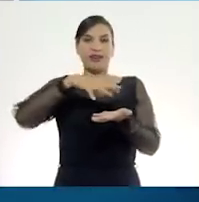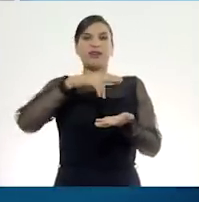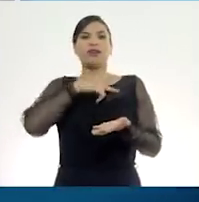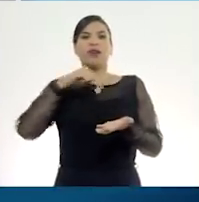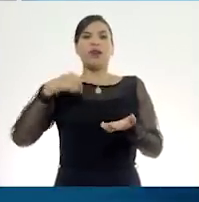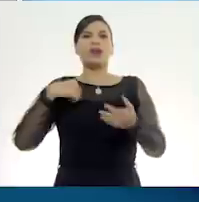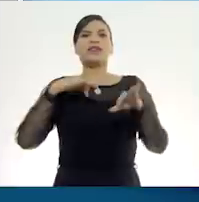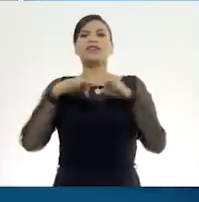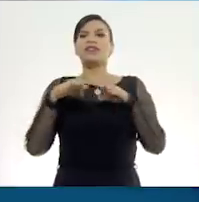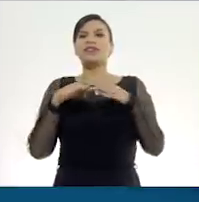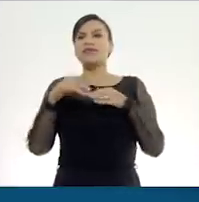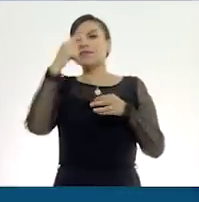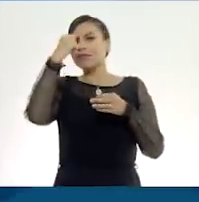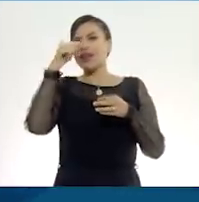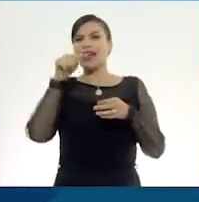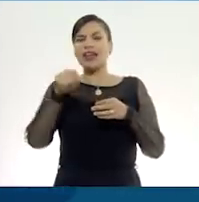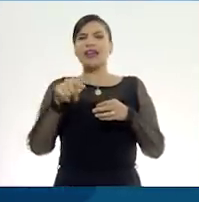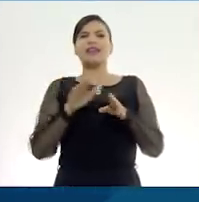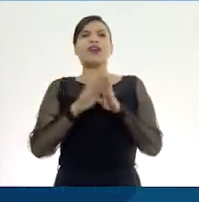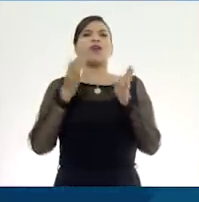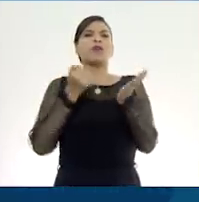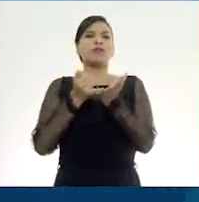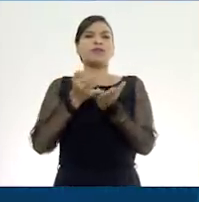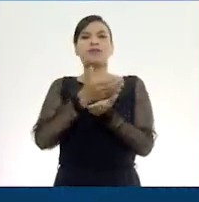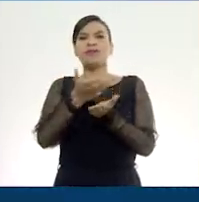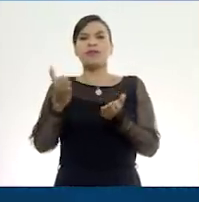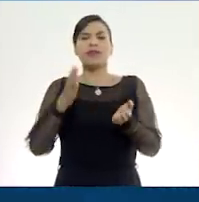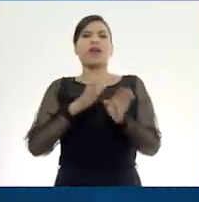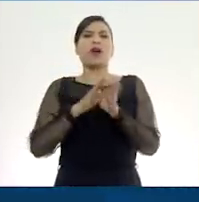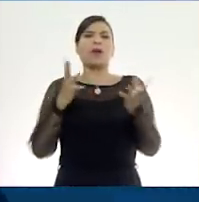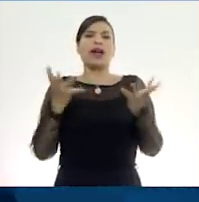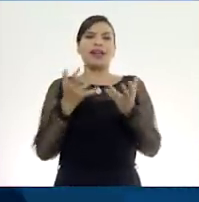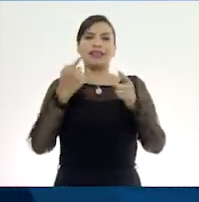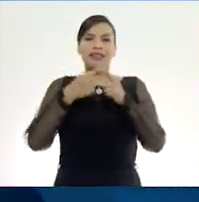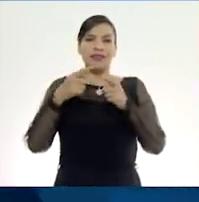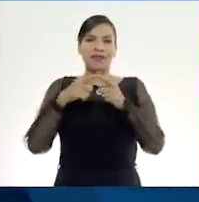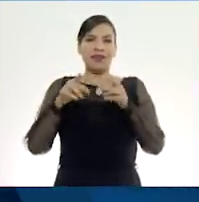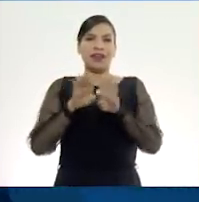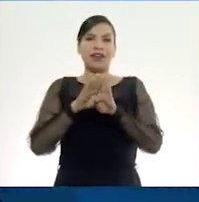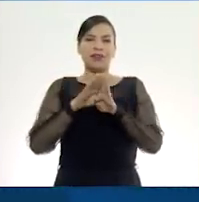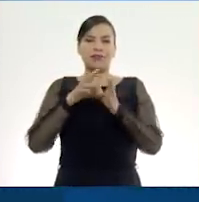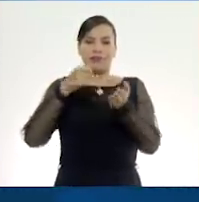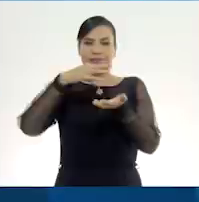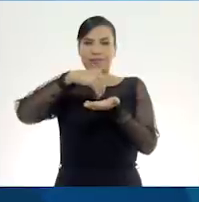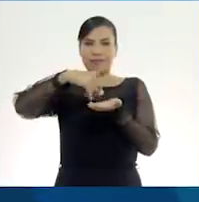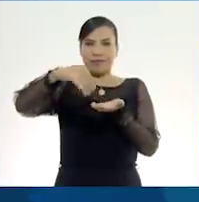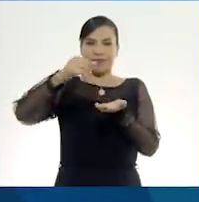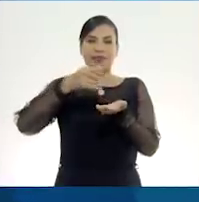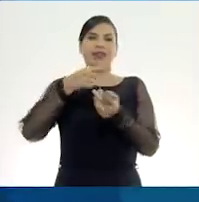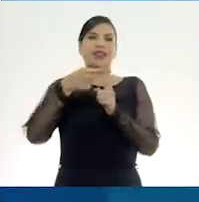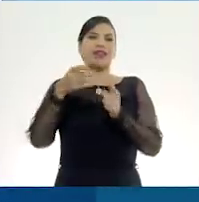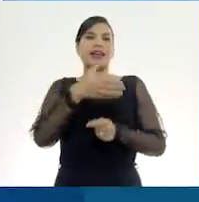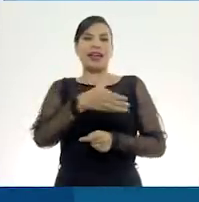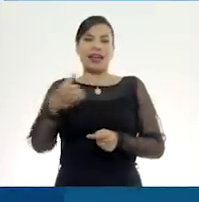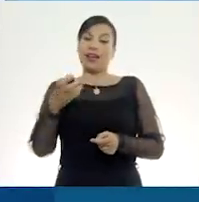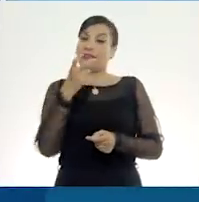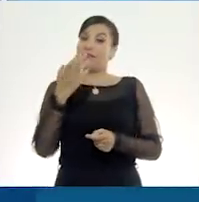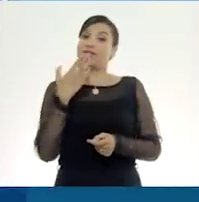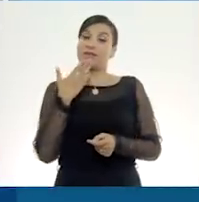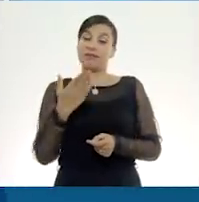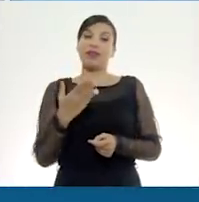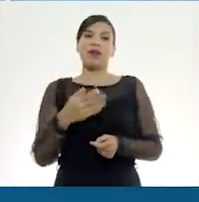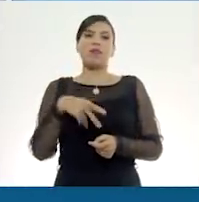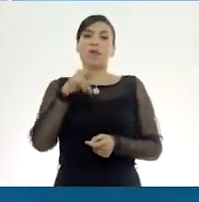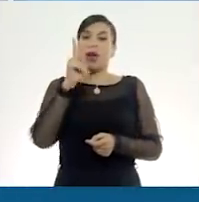Nosotros trabajamos para él sembrando y cosechando los campos. Eso es bueno. Sí, pero